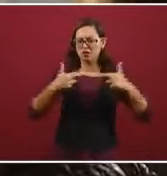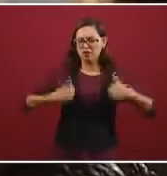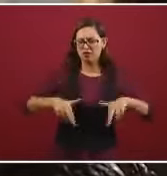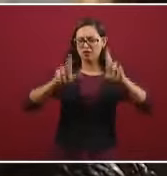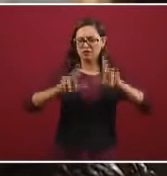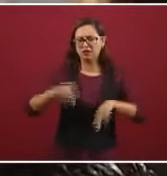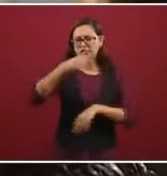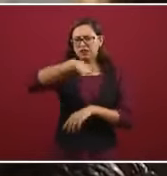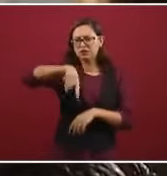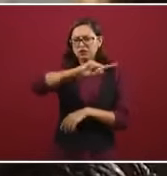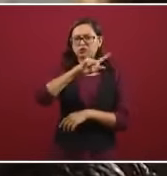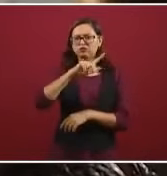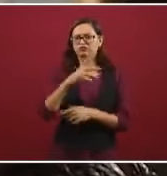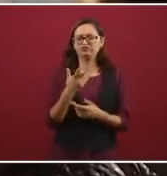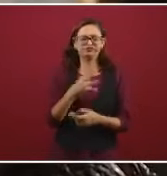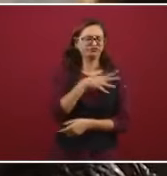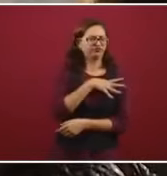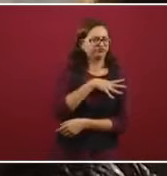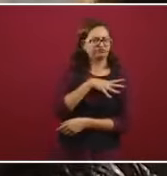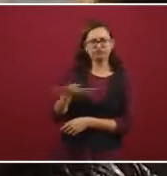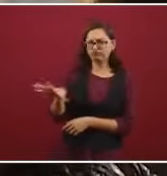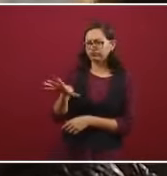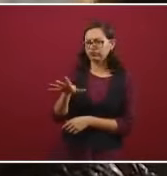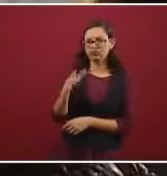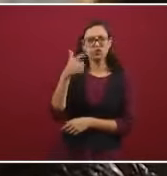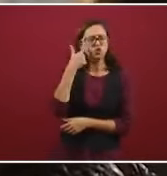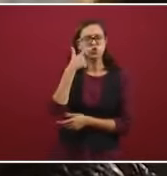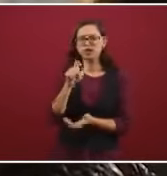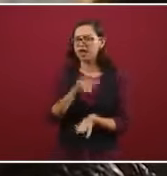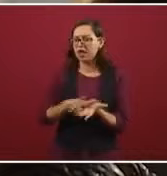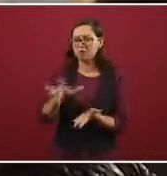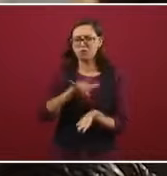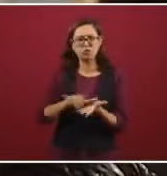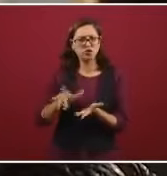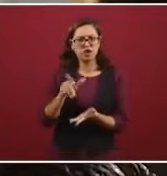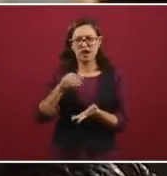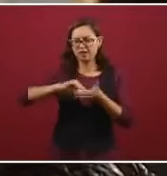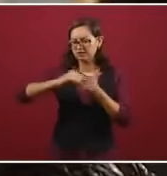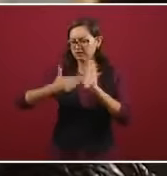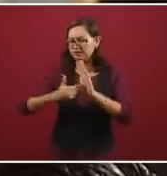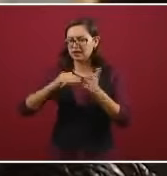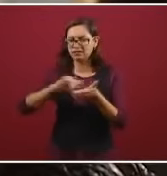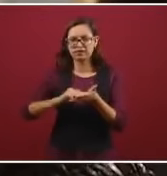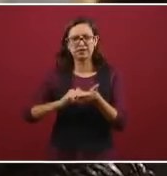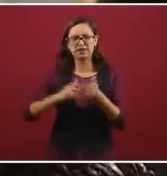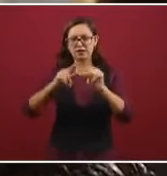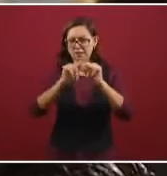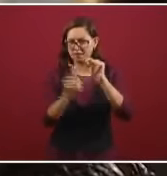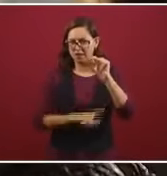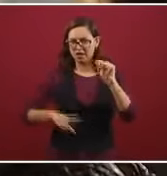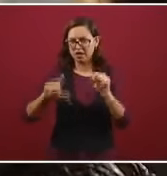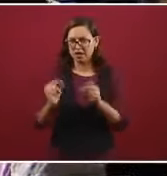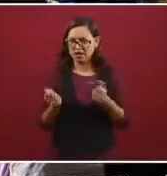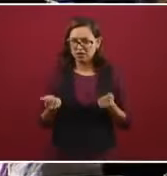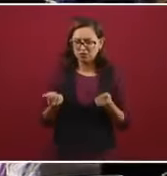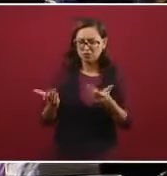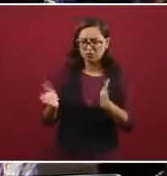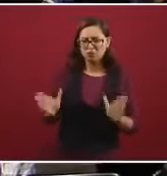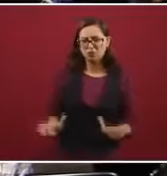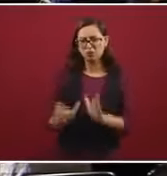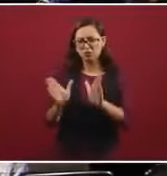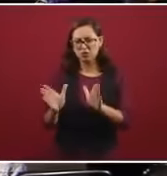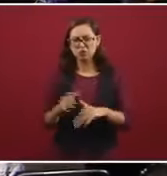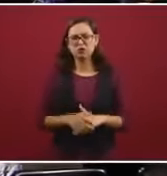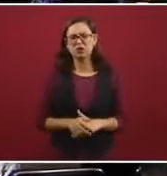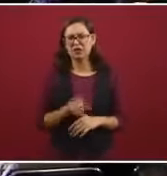el deseo de evitar o la falta de apoyo para esta estrategia en México. ¿Puede descartar